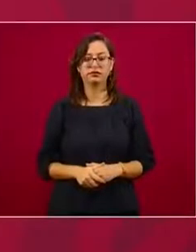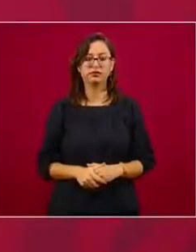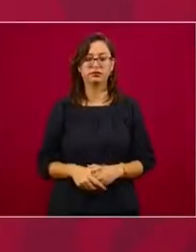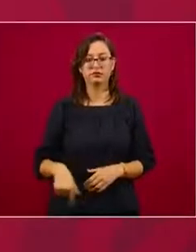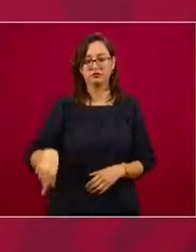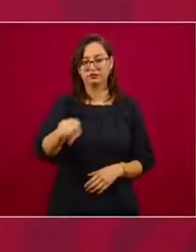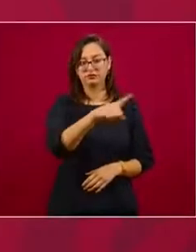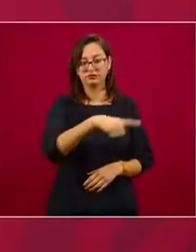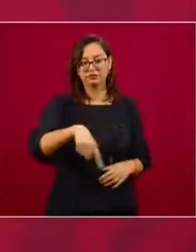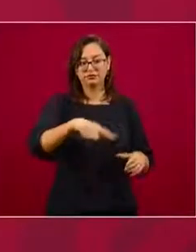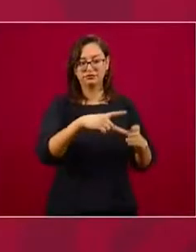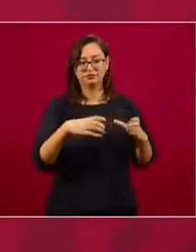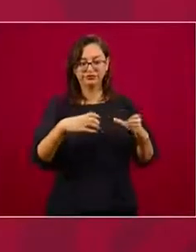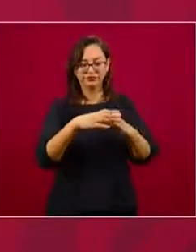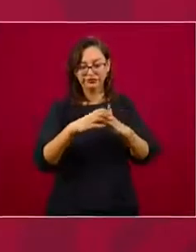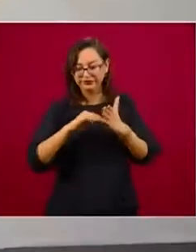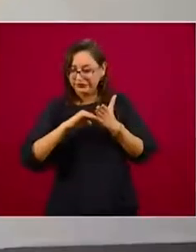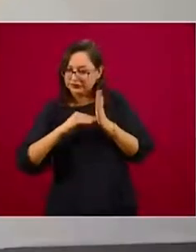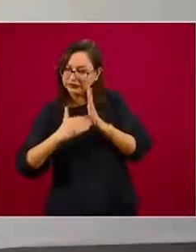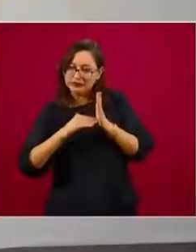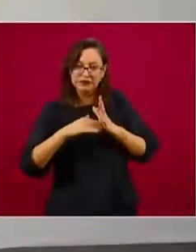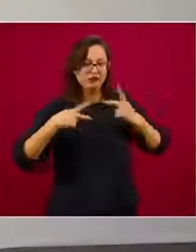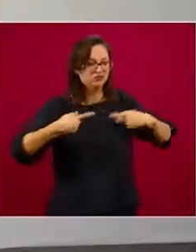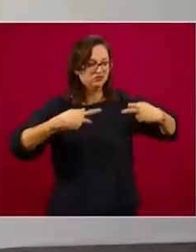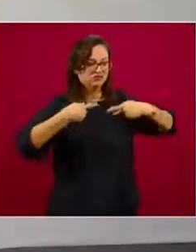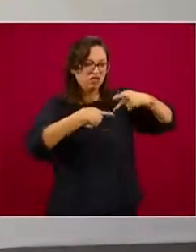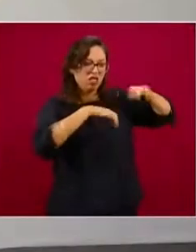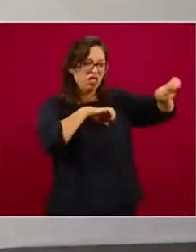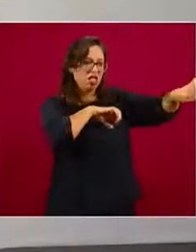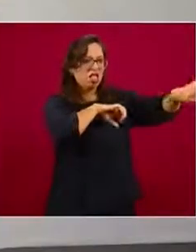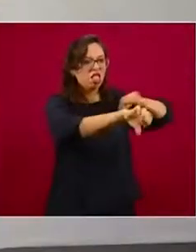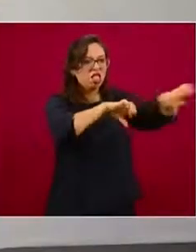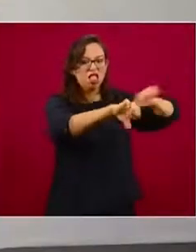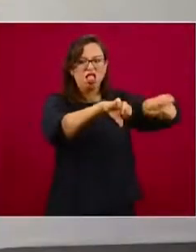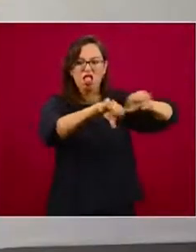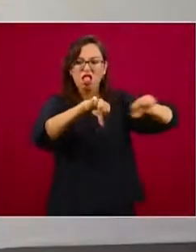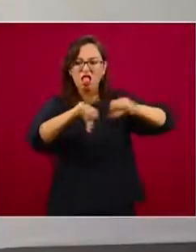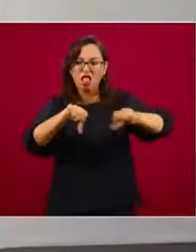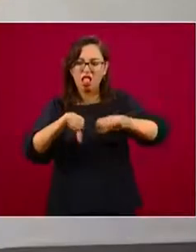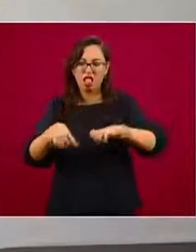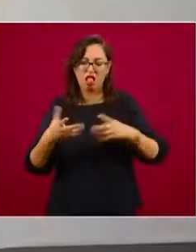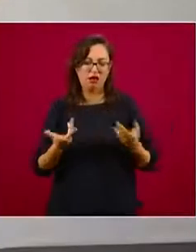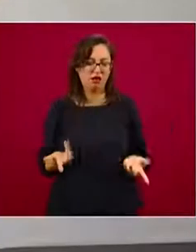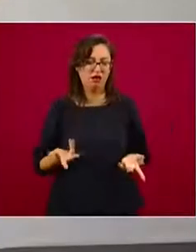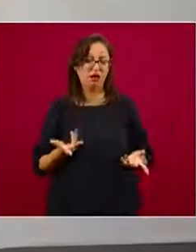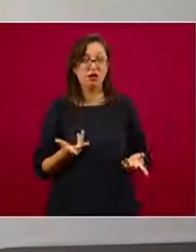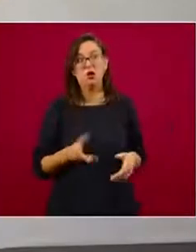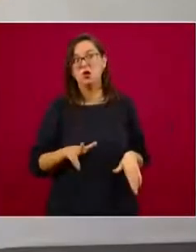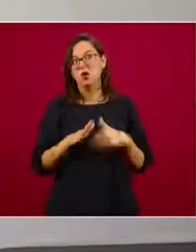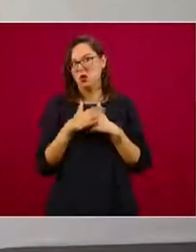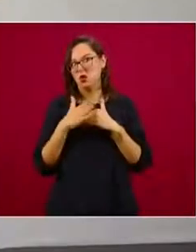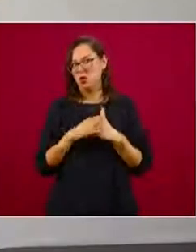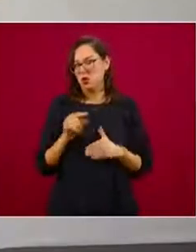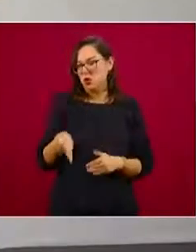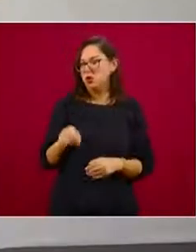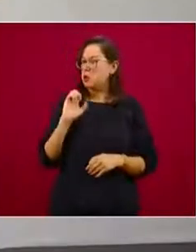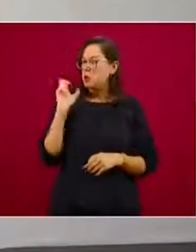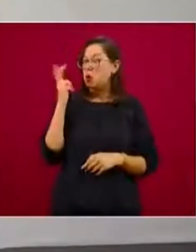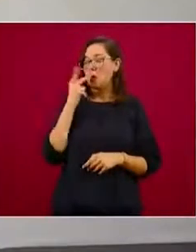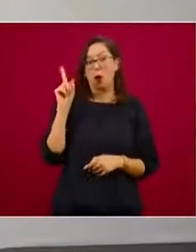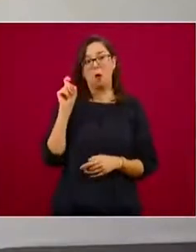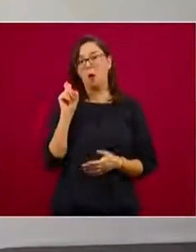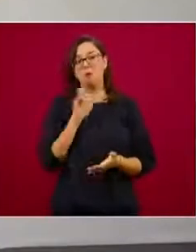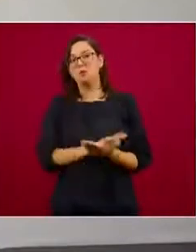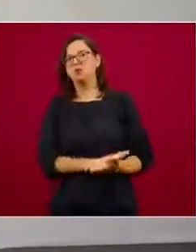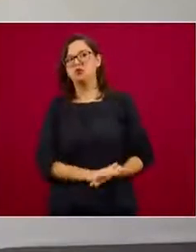engañando a la gente de que se van a quedar sin agua. Y